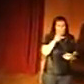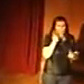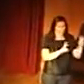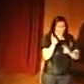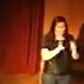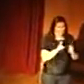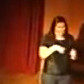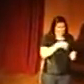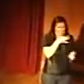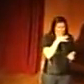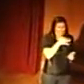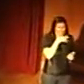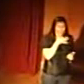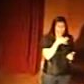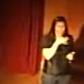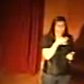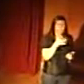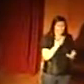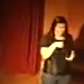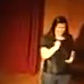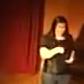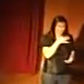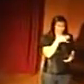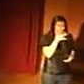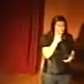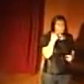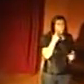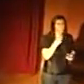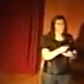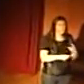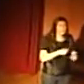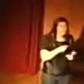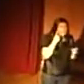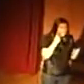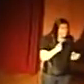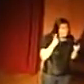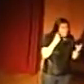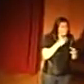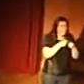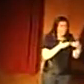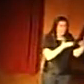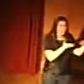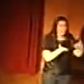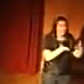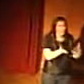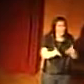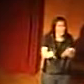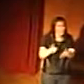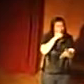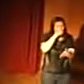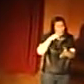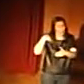tarde en el que en la que eh vamos a a intentar hacer un recorrido por un un tipo